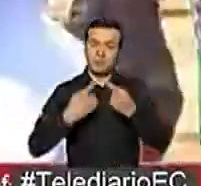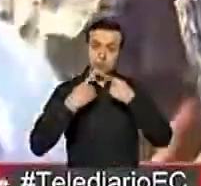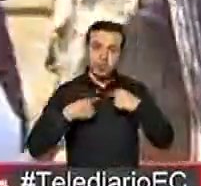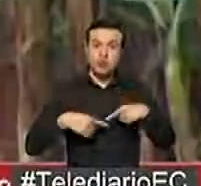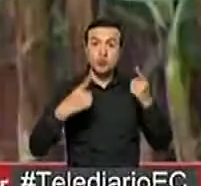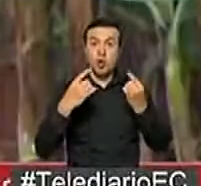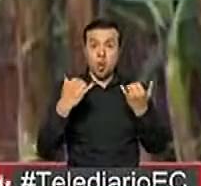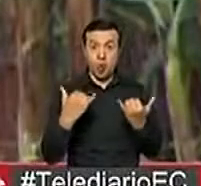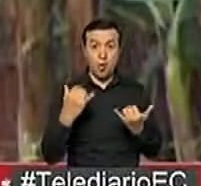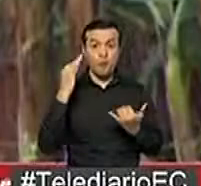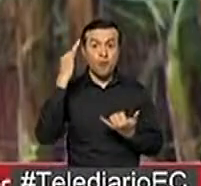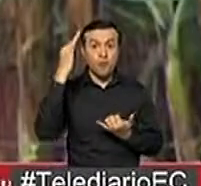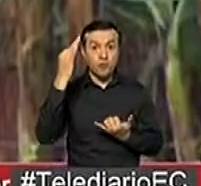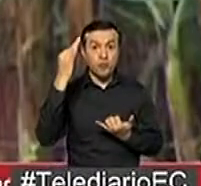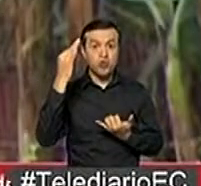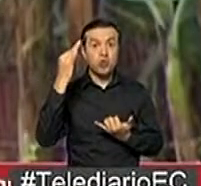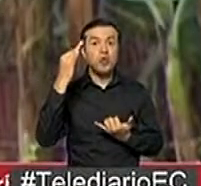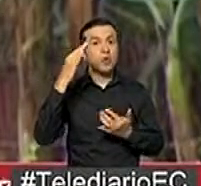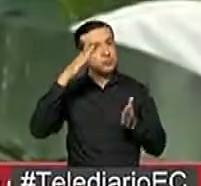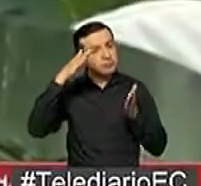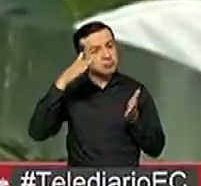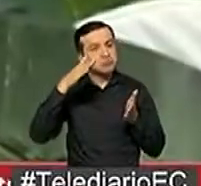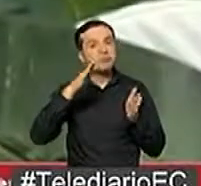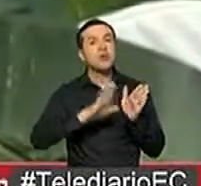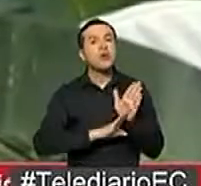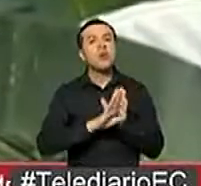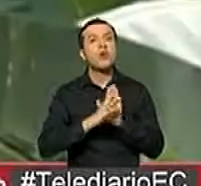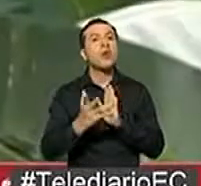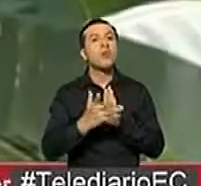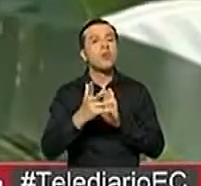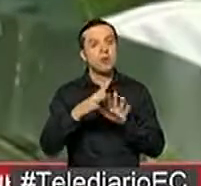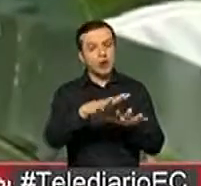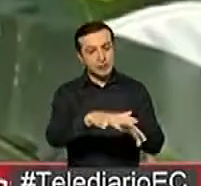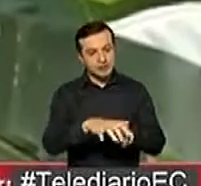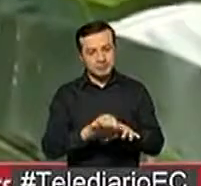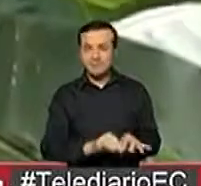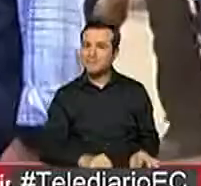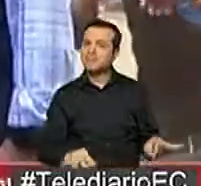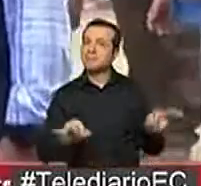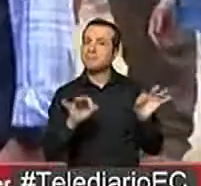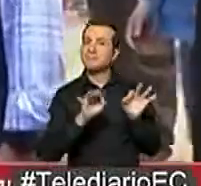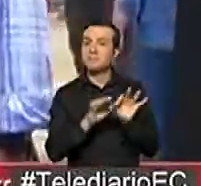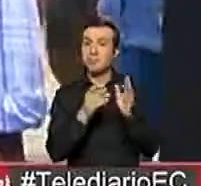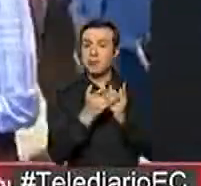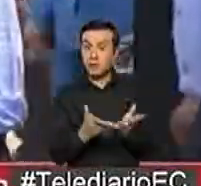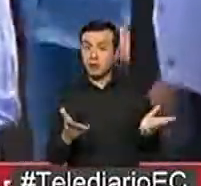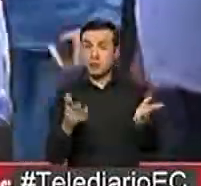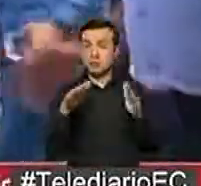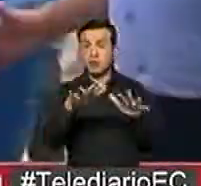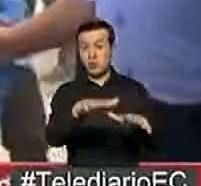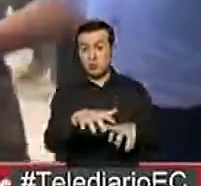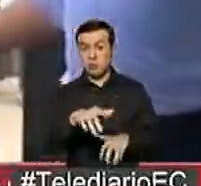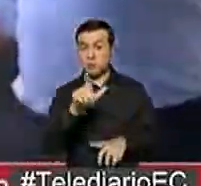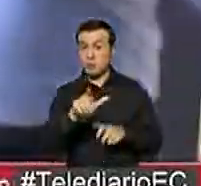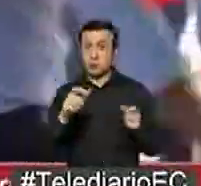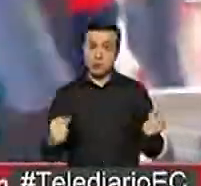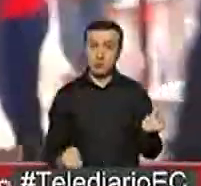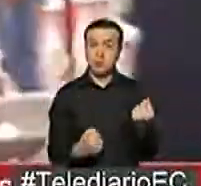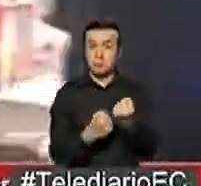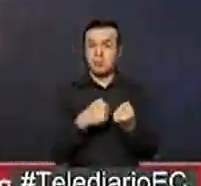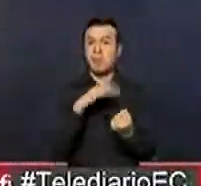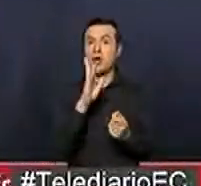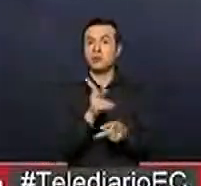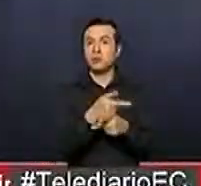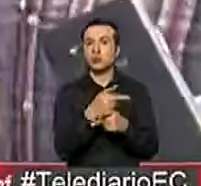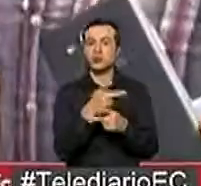presente y el futuro del país está en el agro. Por ello, ratificó el compromiso del Estado para que la actividad del agricultor sea aún más productiva.